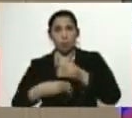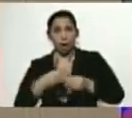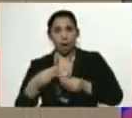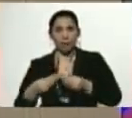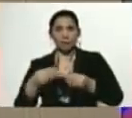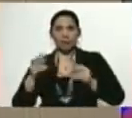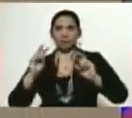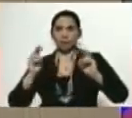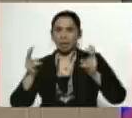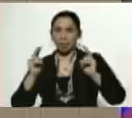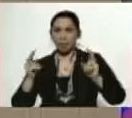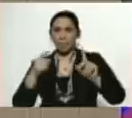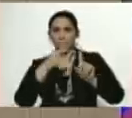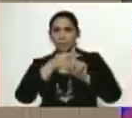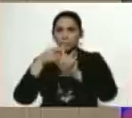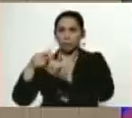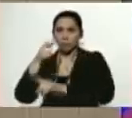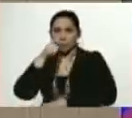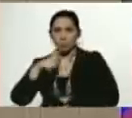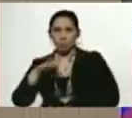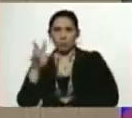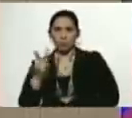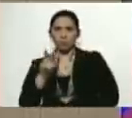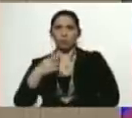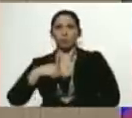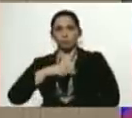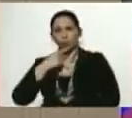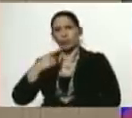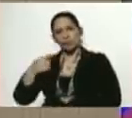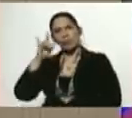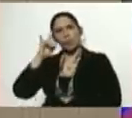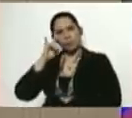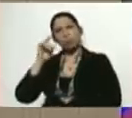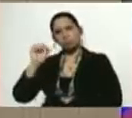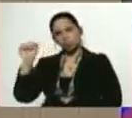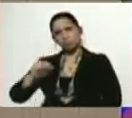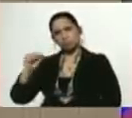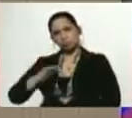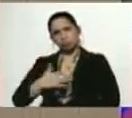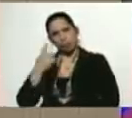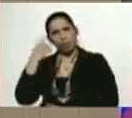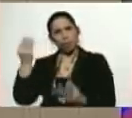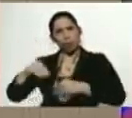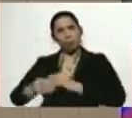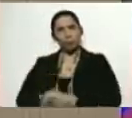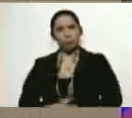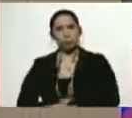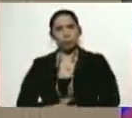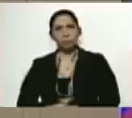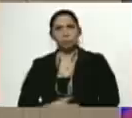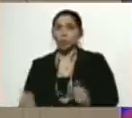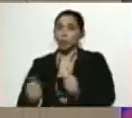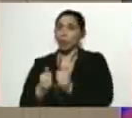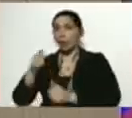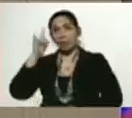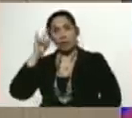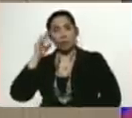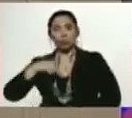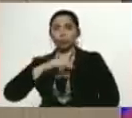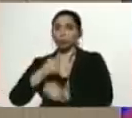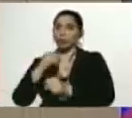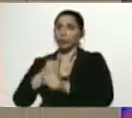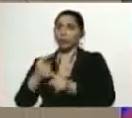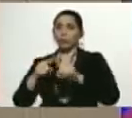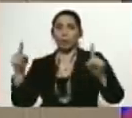que sean positivos para el pueblo de Venezuela, le decimos al diablo sencillamente que firme un convenio y con el diablo trabajaremos para